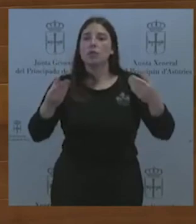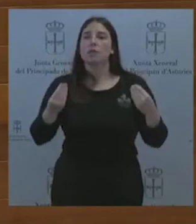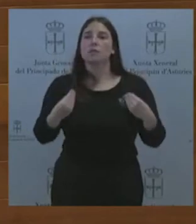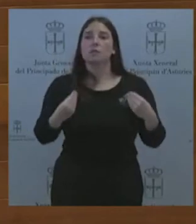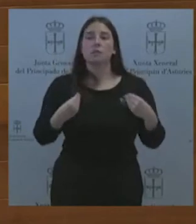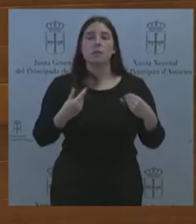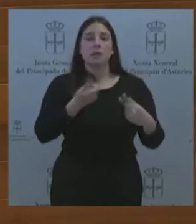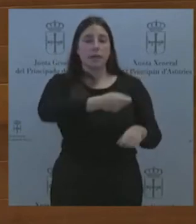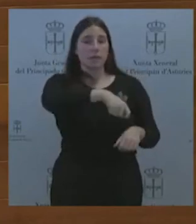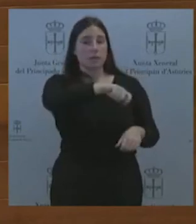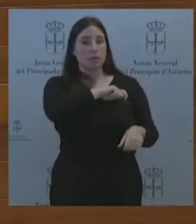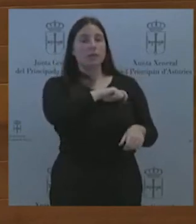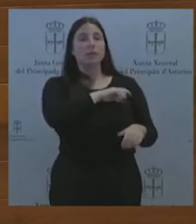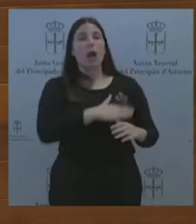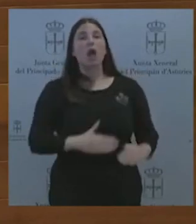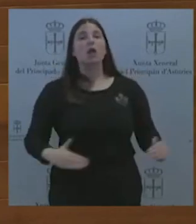prosperidad.